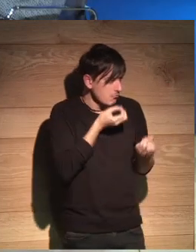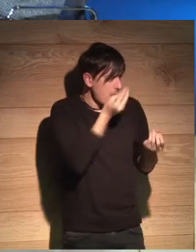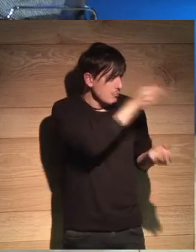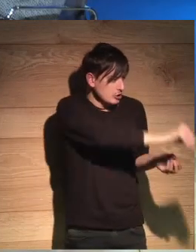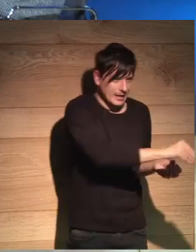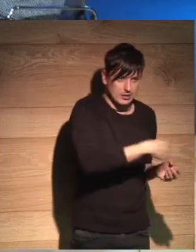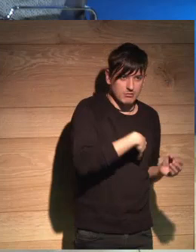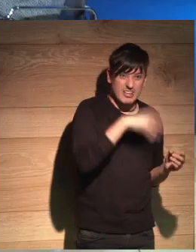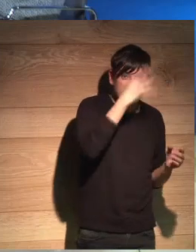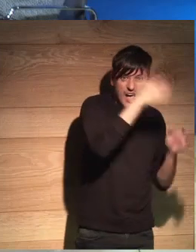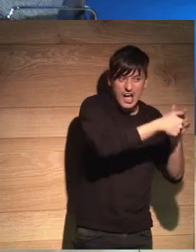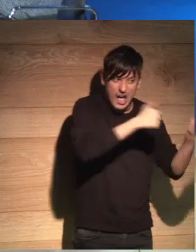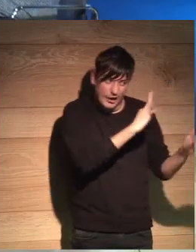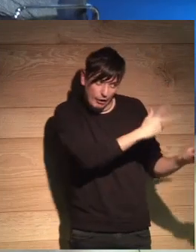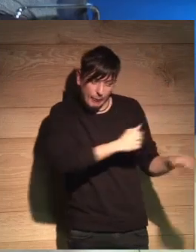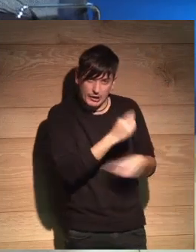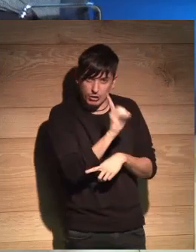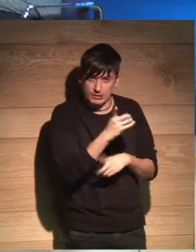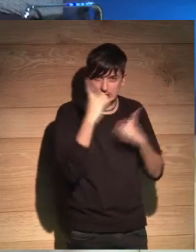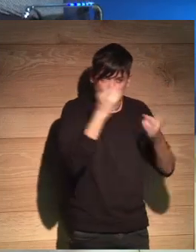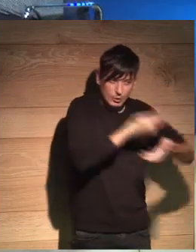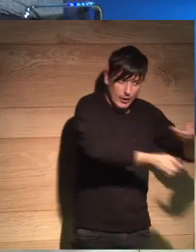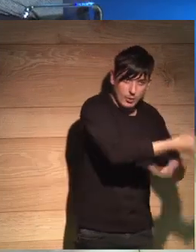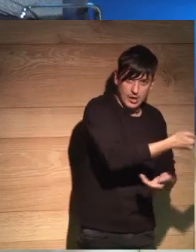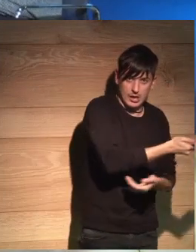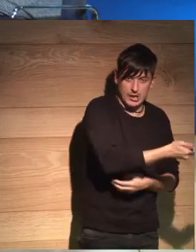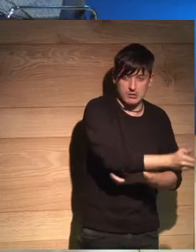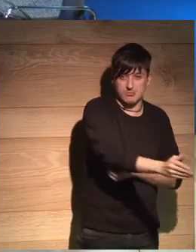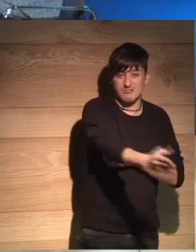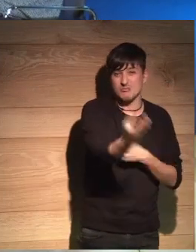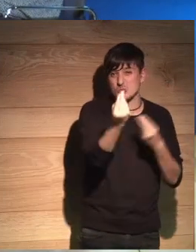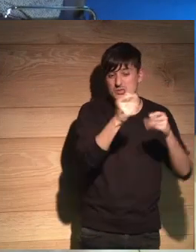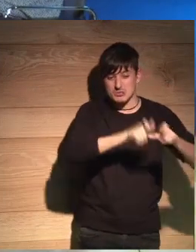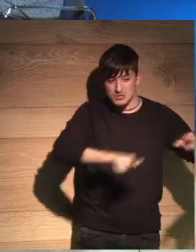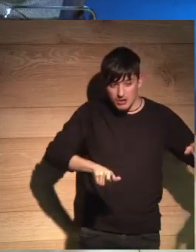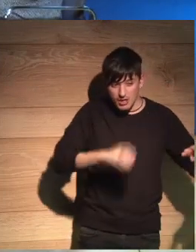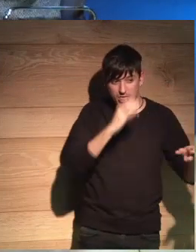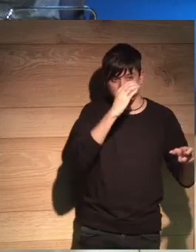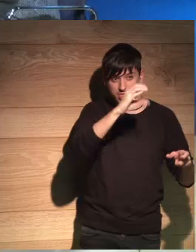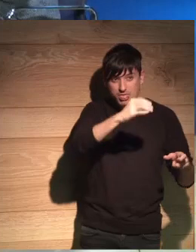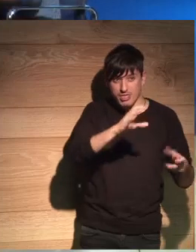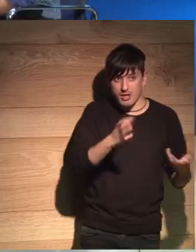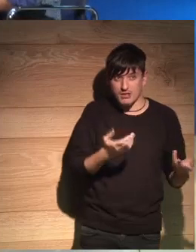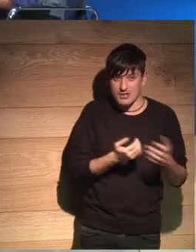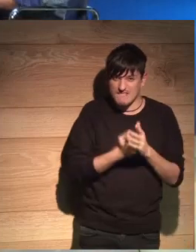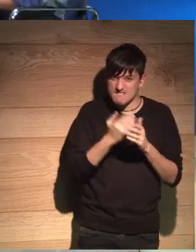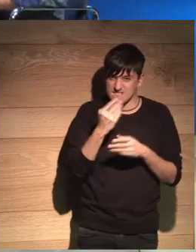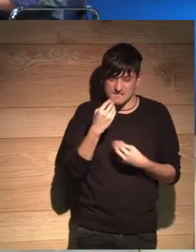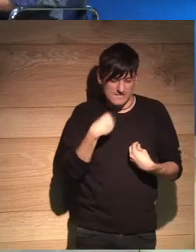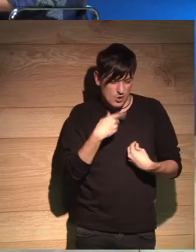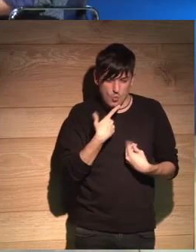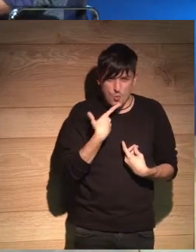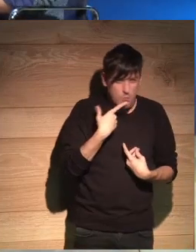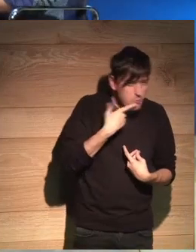esta idea, no va a robarte la idea. Intenta colaborar con tu Claro, intenta colaborar, pero mucha gente en ciencia y vive muchos grandes investigadores mundillo. vive ahí que